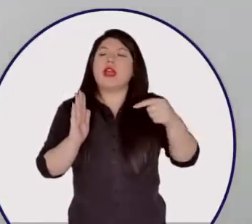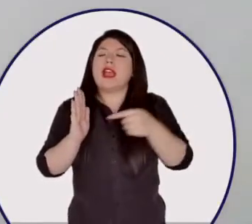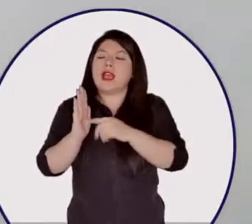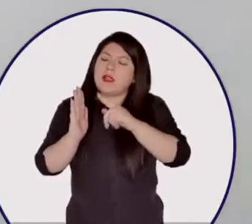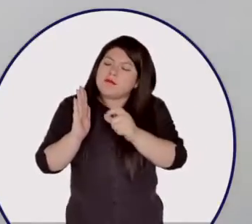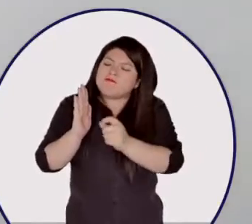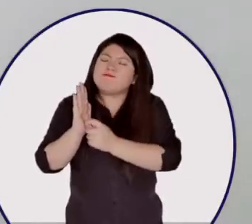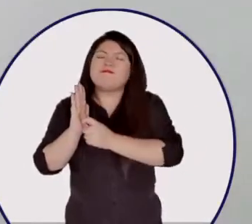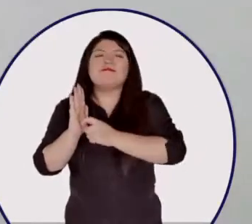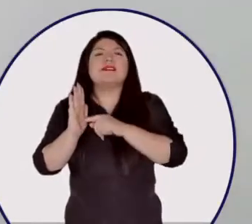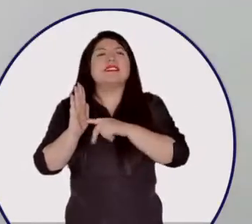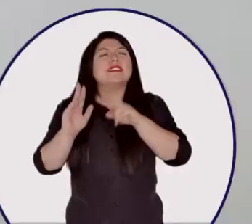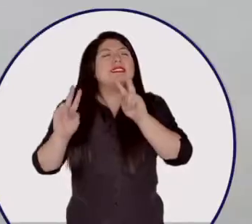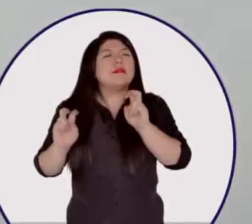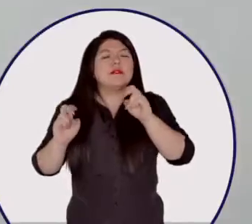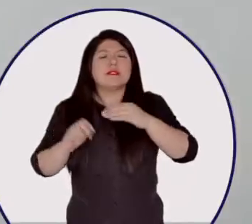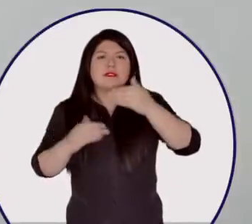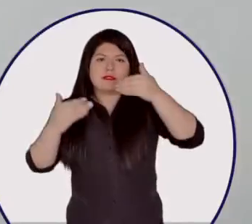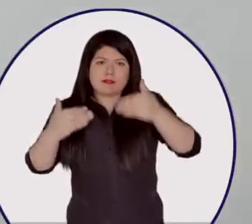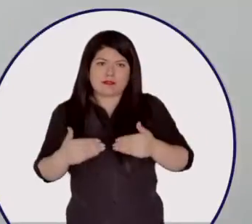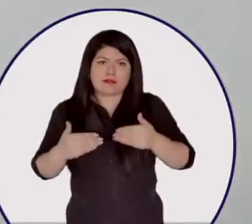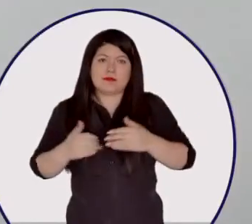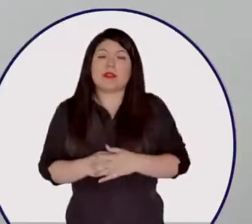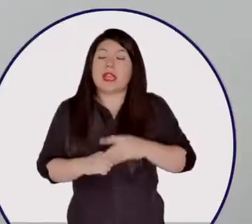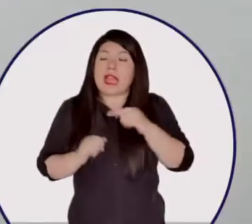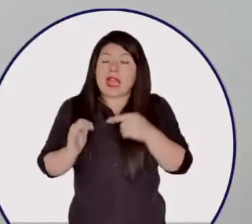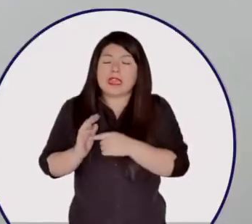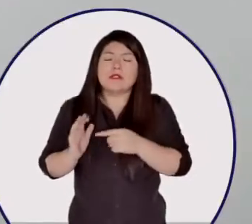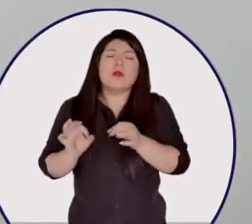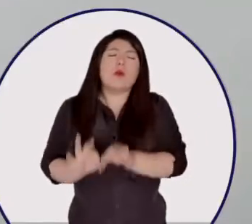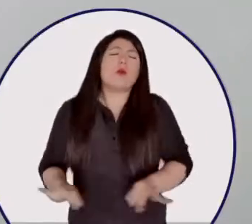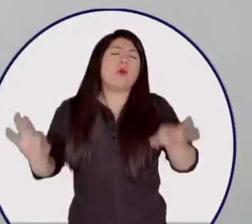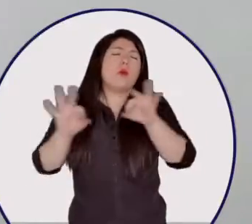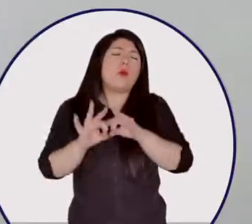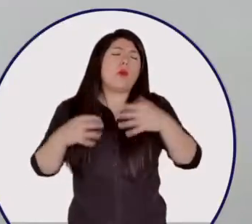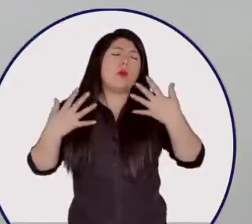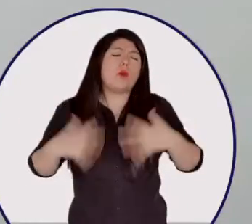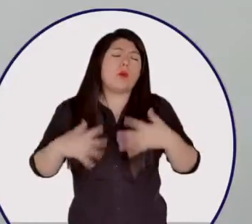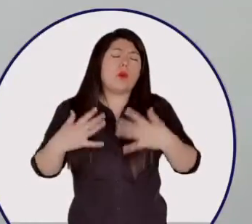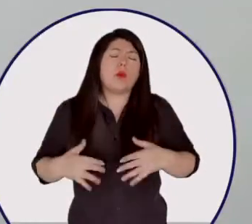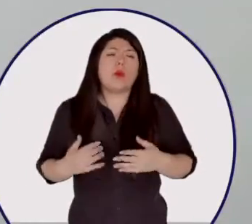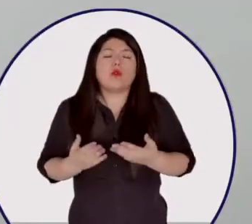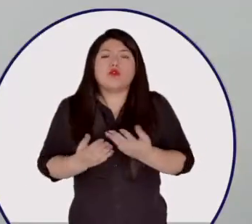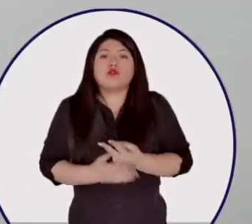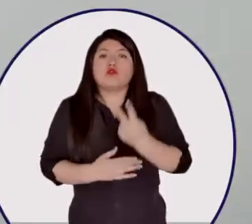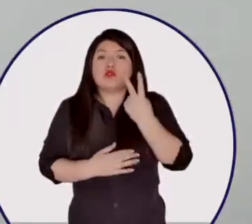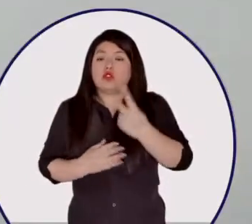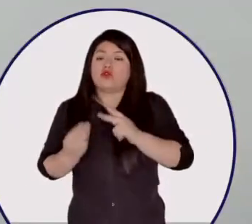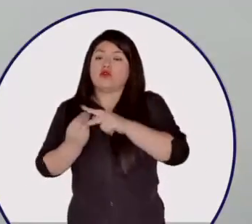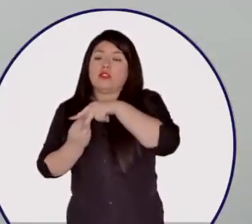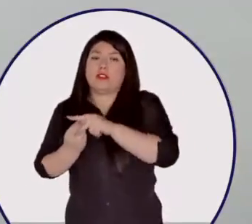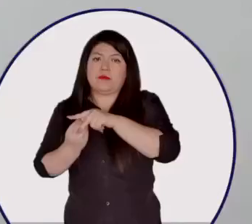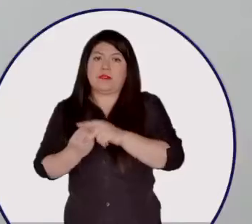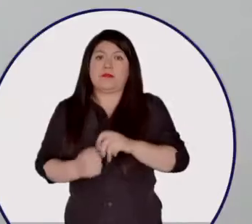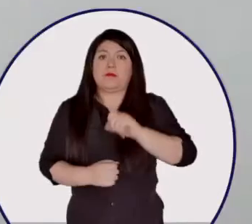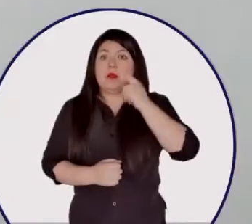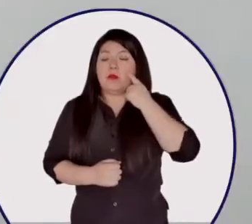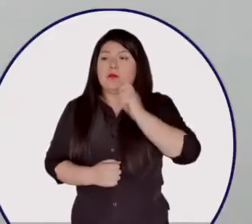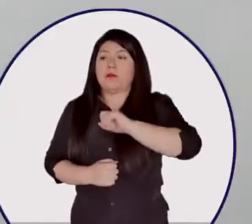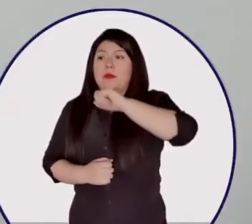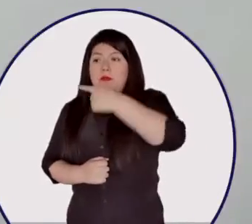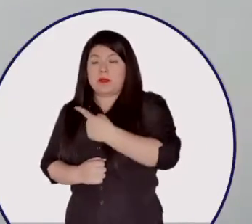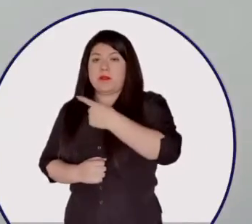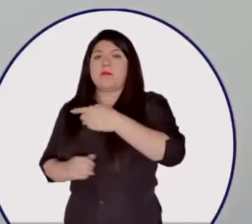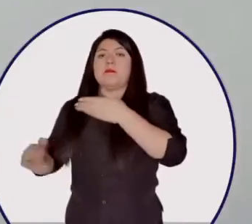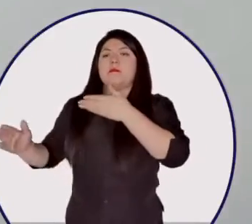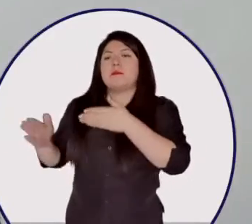población con discapacidad. El decreto pone dos herramientas muy importantes para esa práctica. El primero,